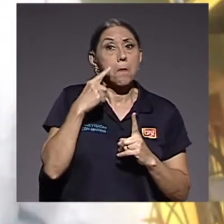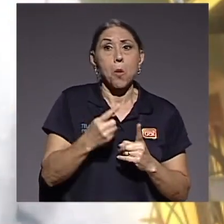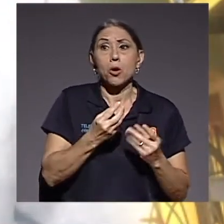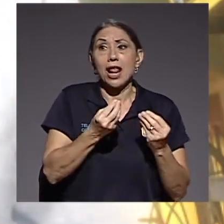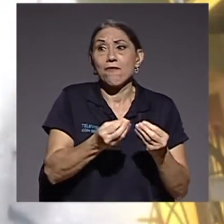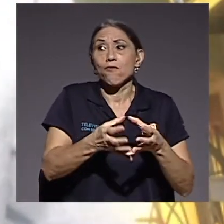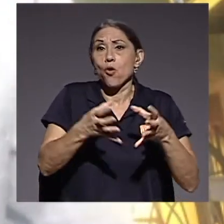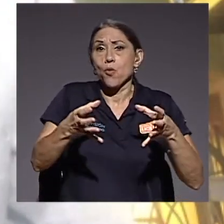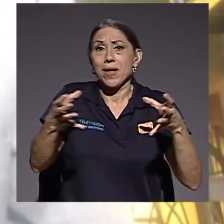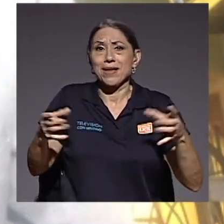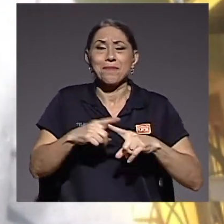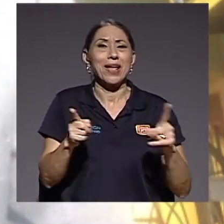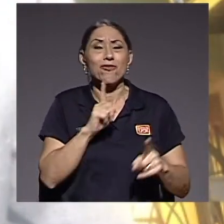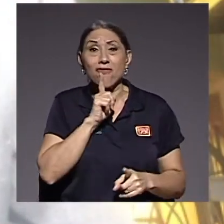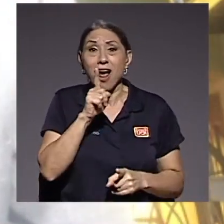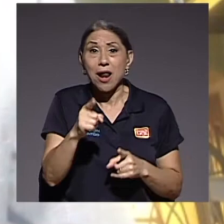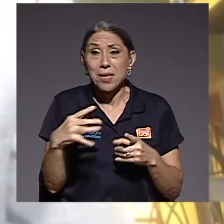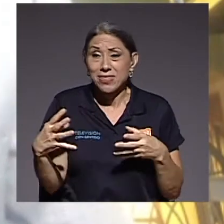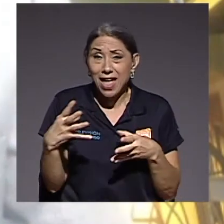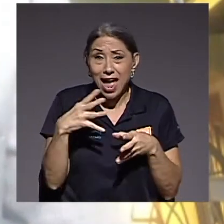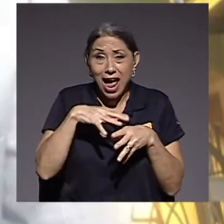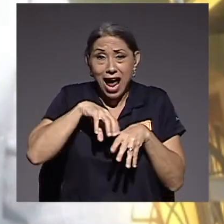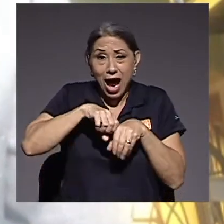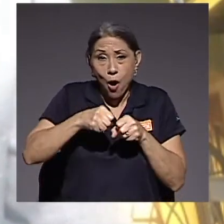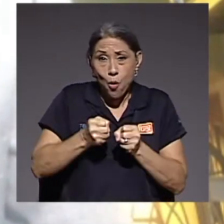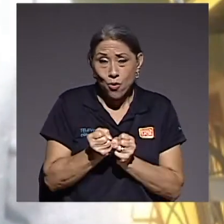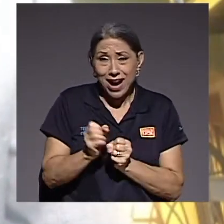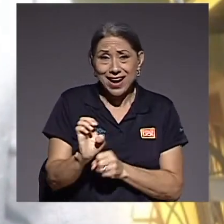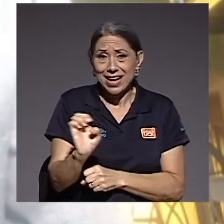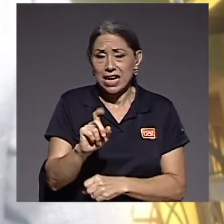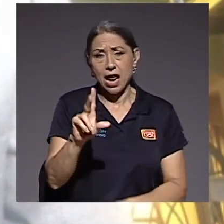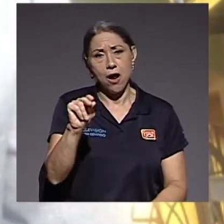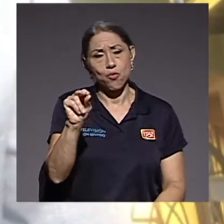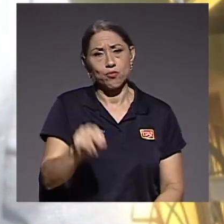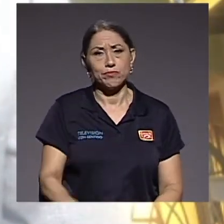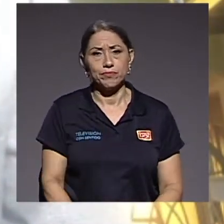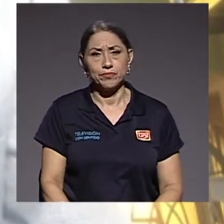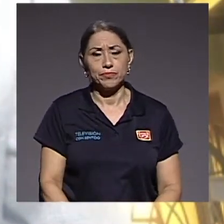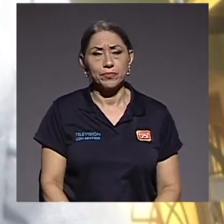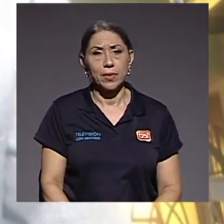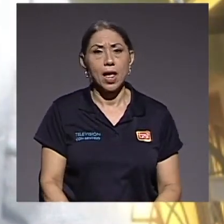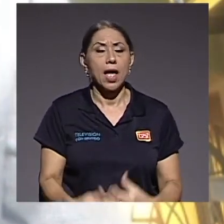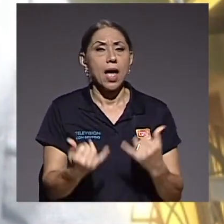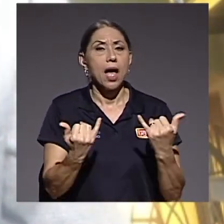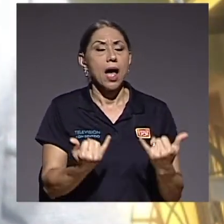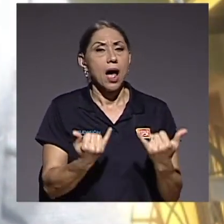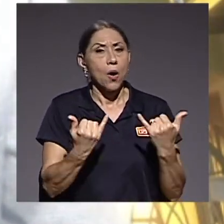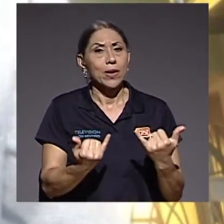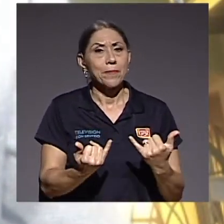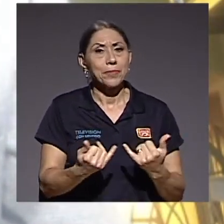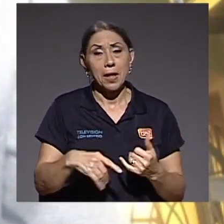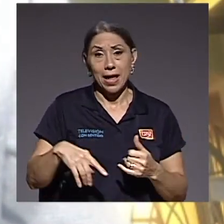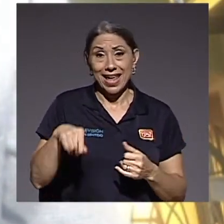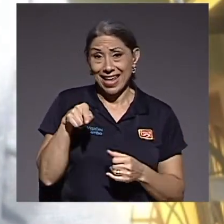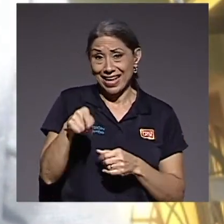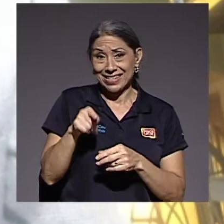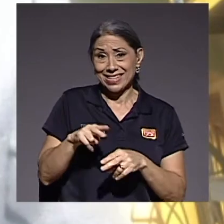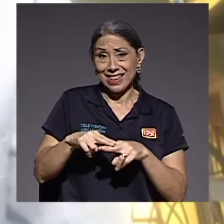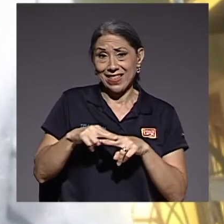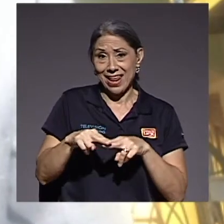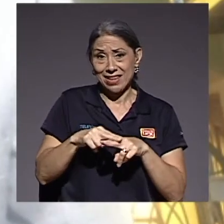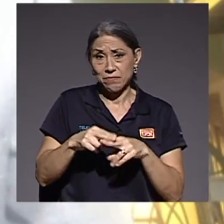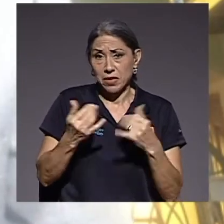energía. Ahora, yo quería decir que en principio este tren que se está